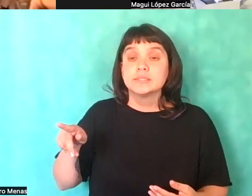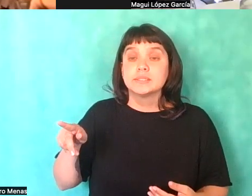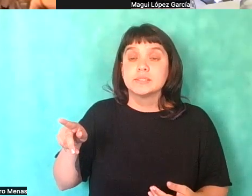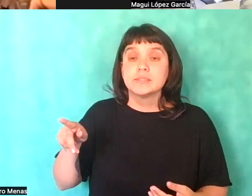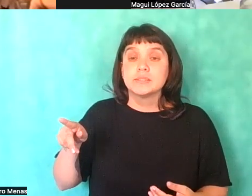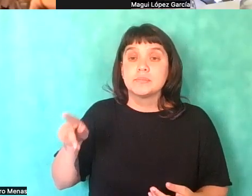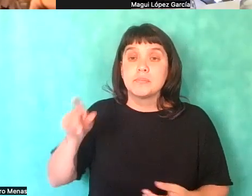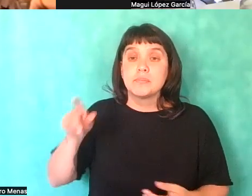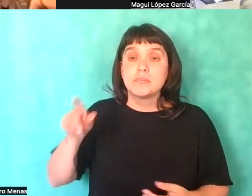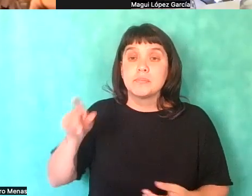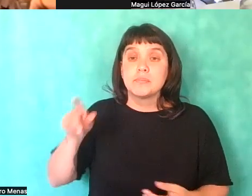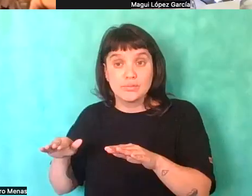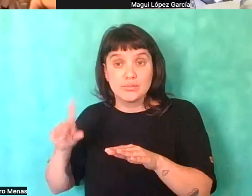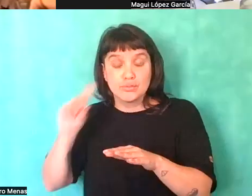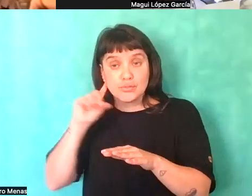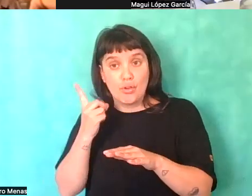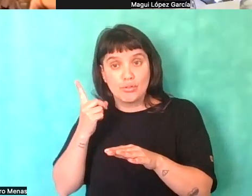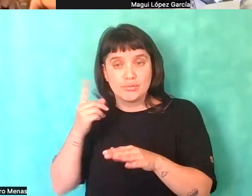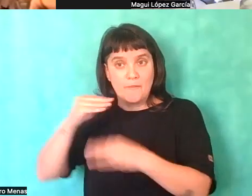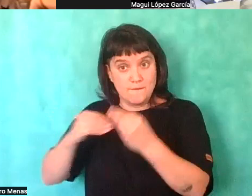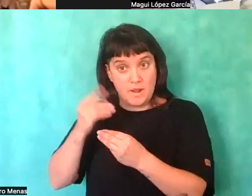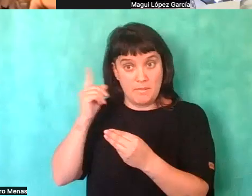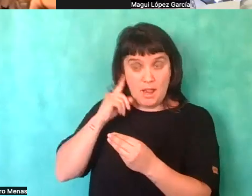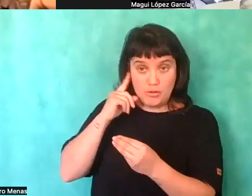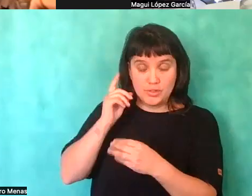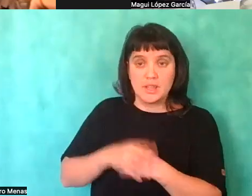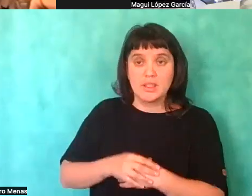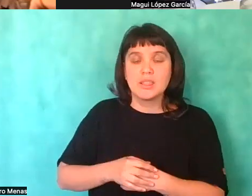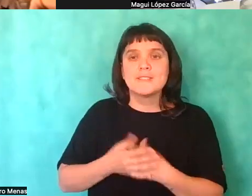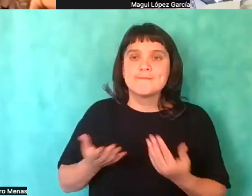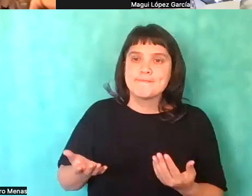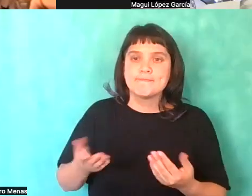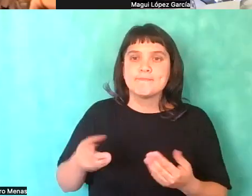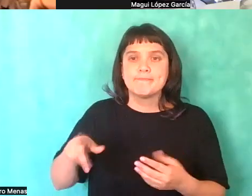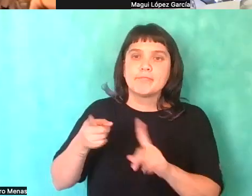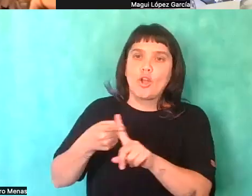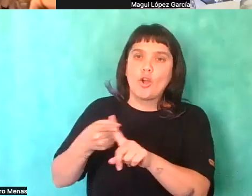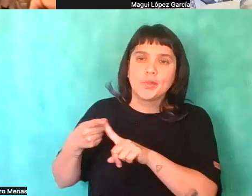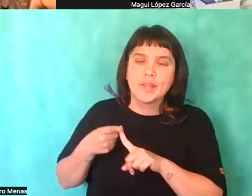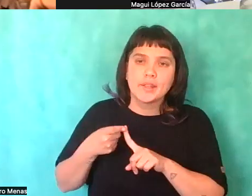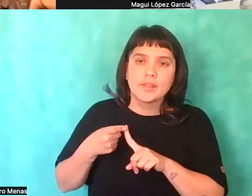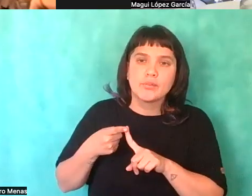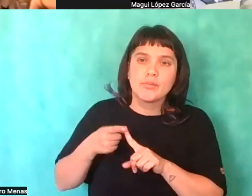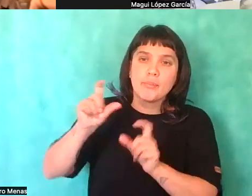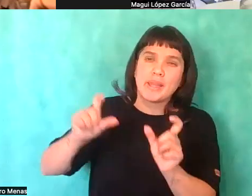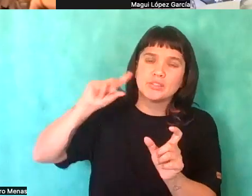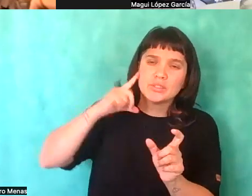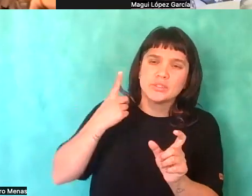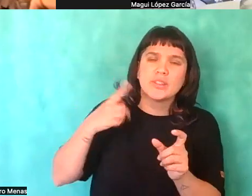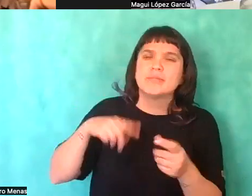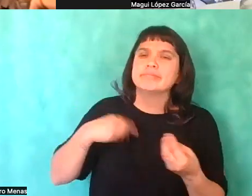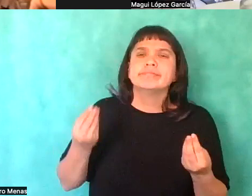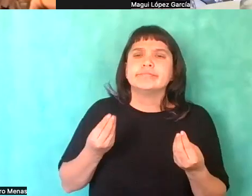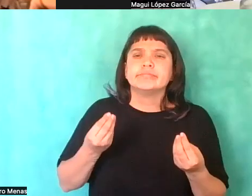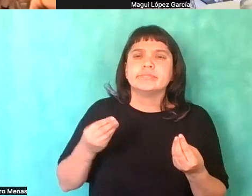sordas de familias oyentes, bueno, el contacto con las personas sordas suele estar en la escuela, ¿sí?